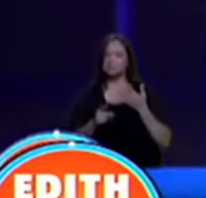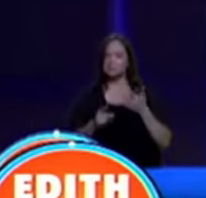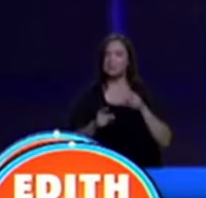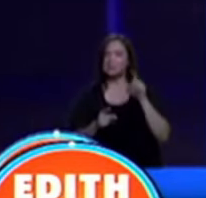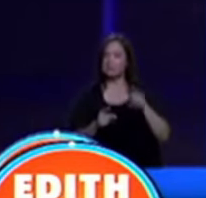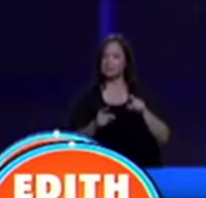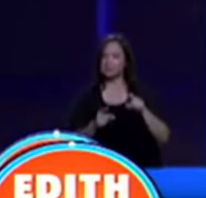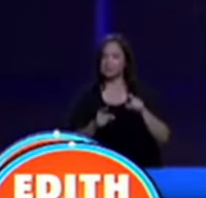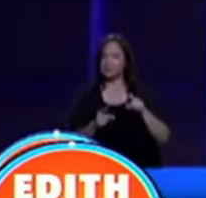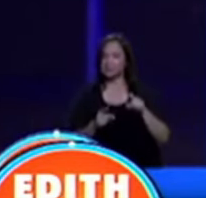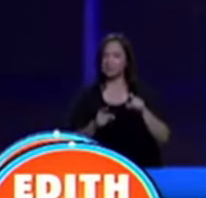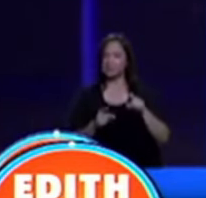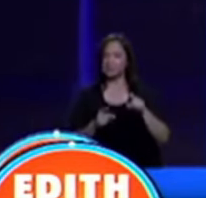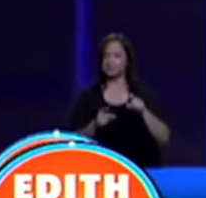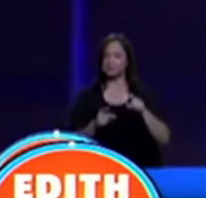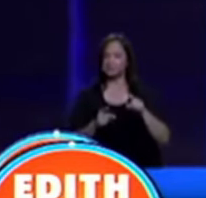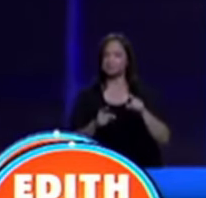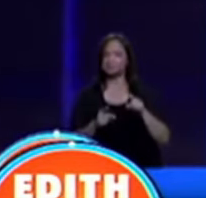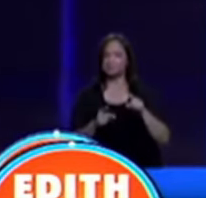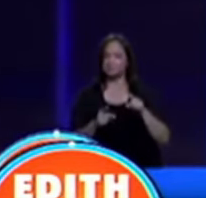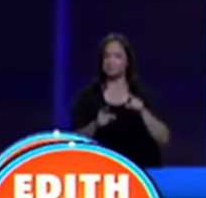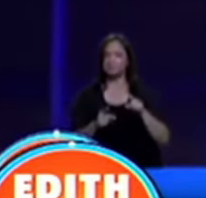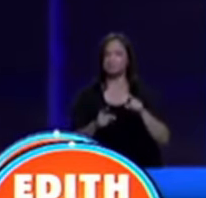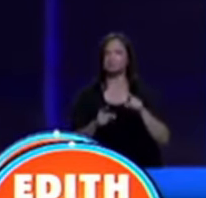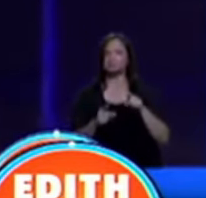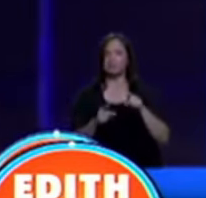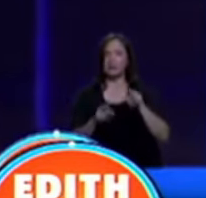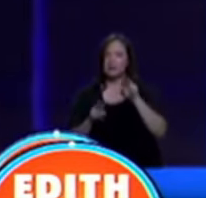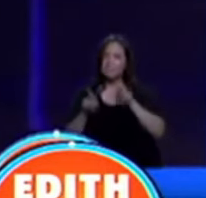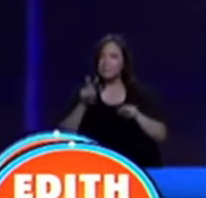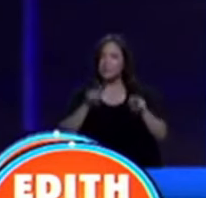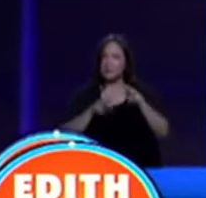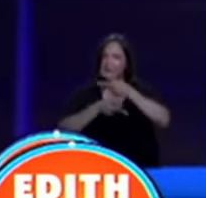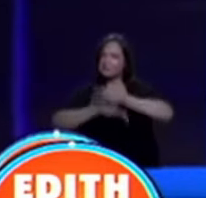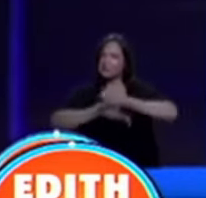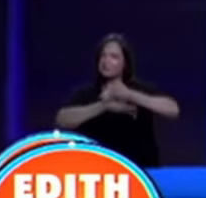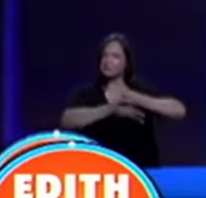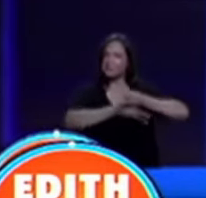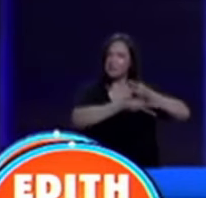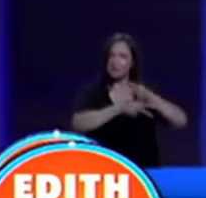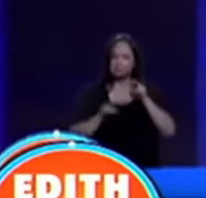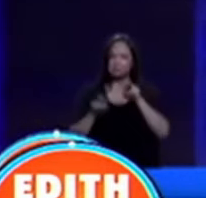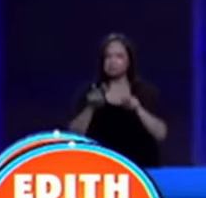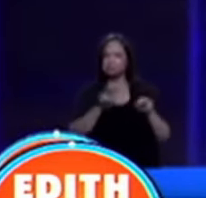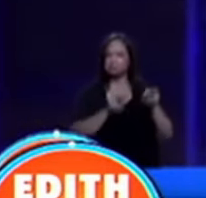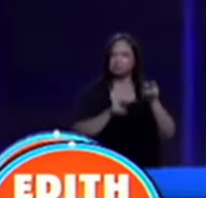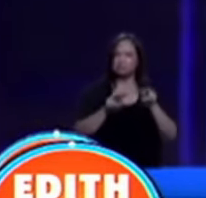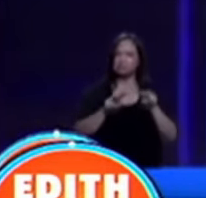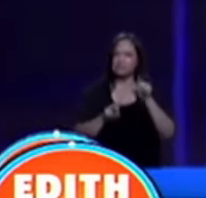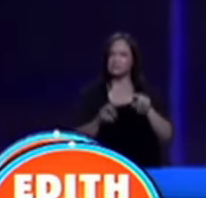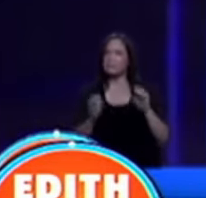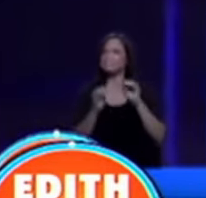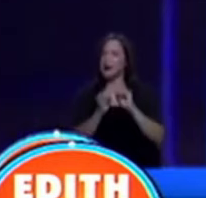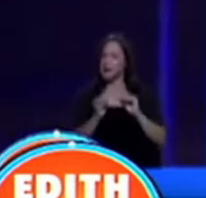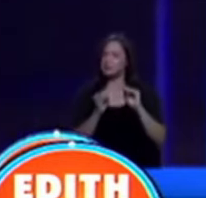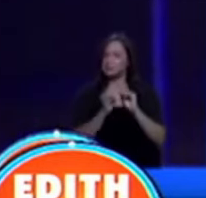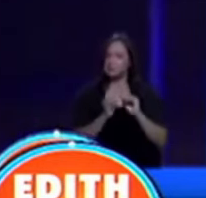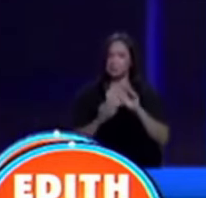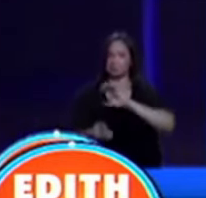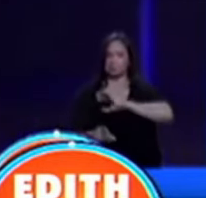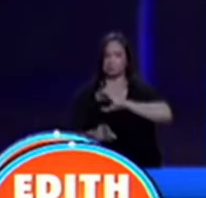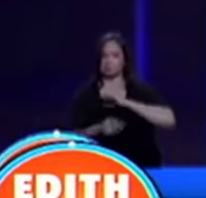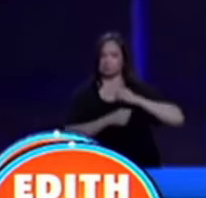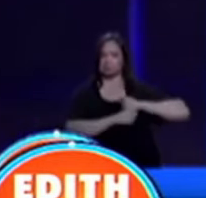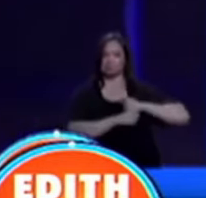la migración irregular. Eso es un punto de reflexión y que por eso quise traerlo en el día de hoy para abordarlo